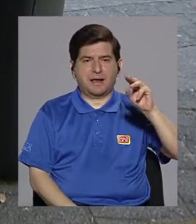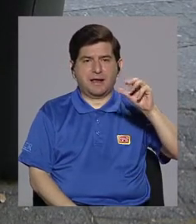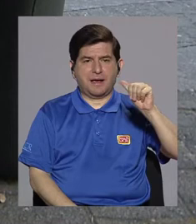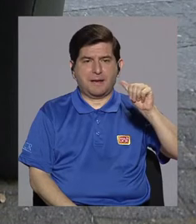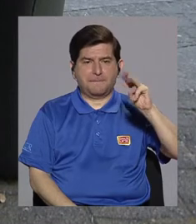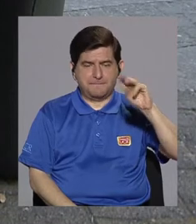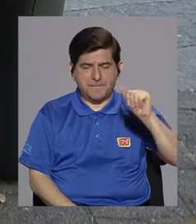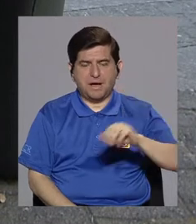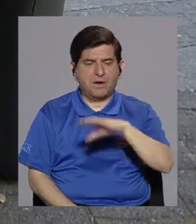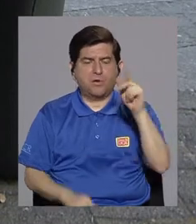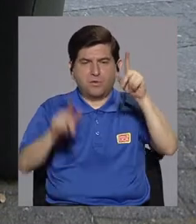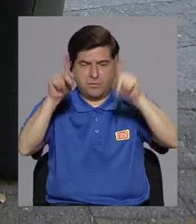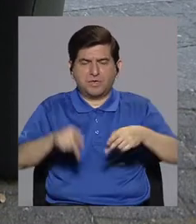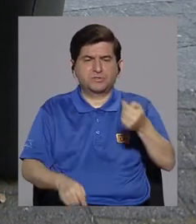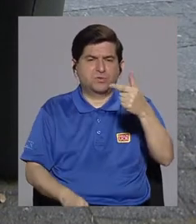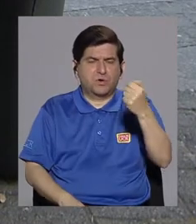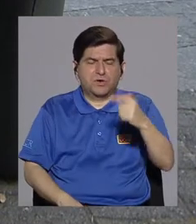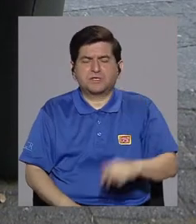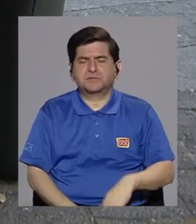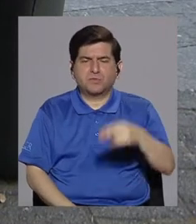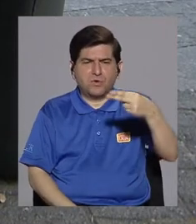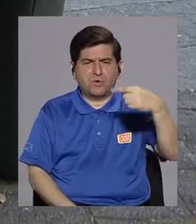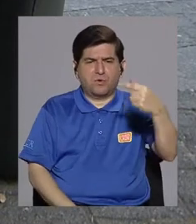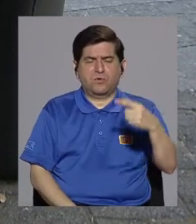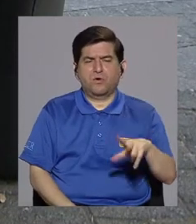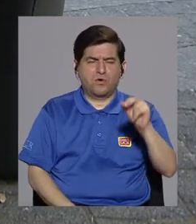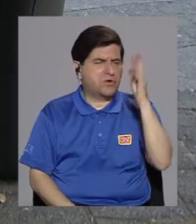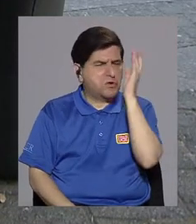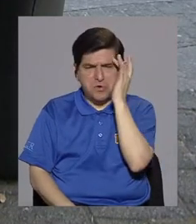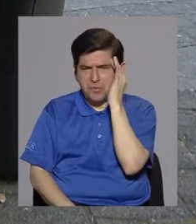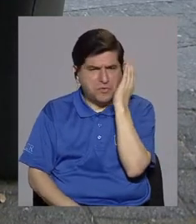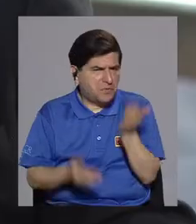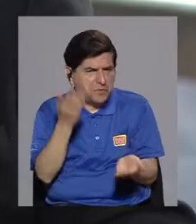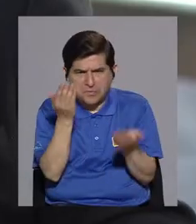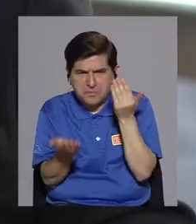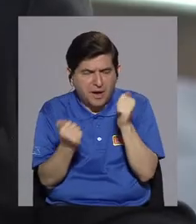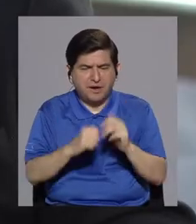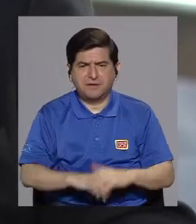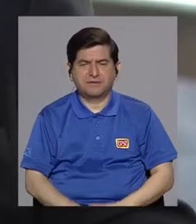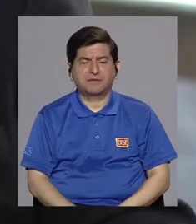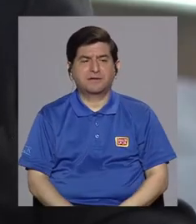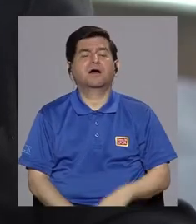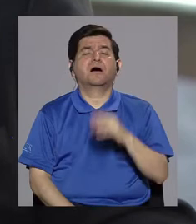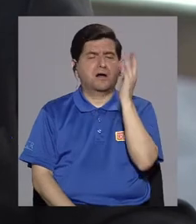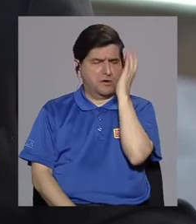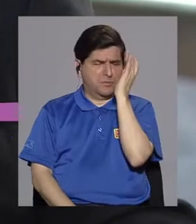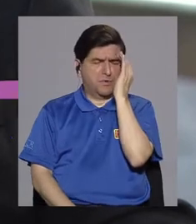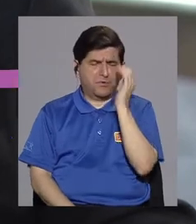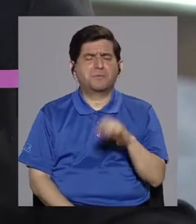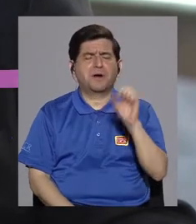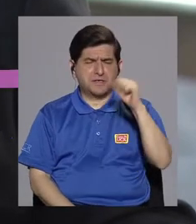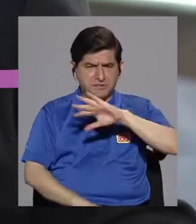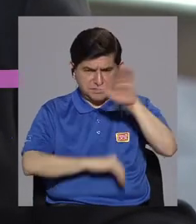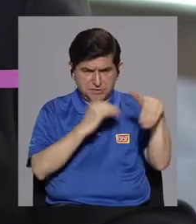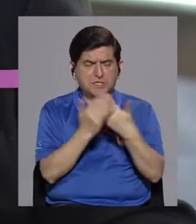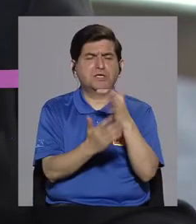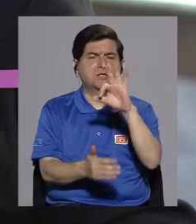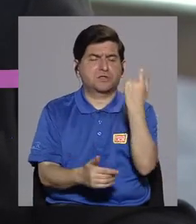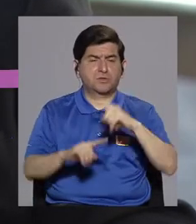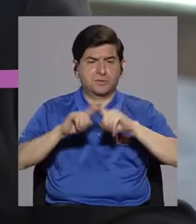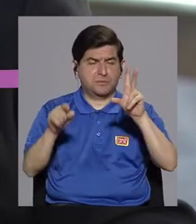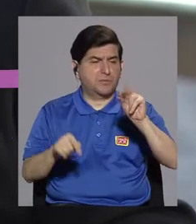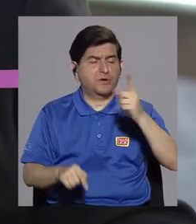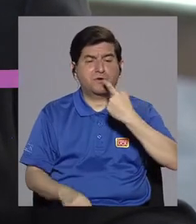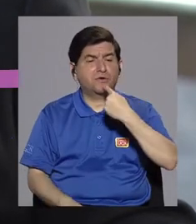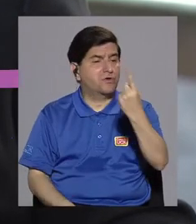tiene tan poquita cantidad de mercurio que no hay que preocuparse tanto? Hay que preocuparse de todas las fuentes, pero no